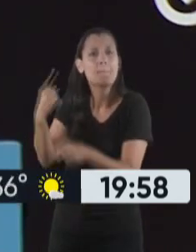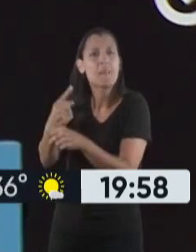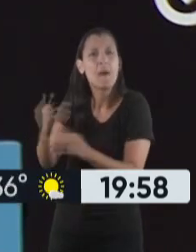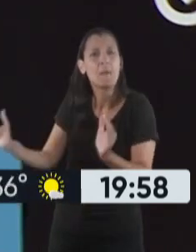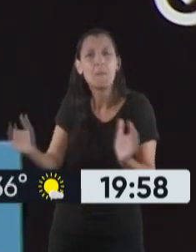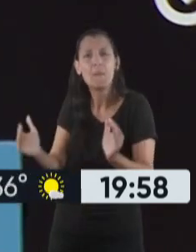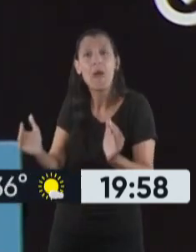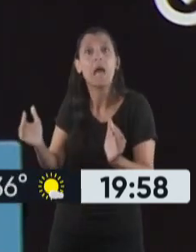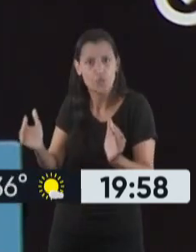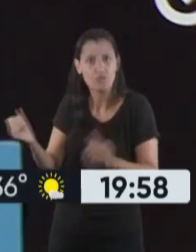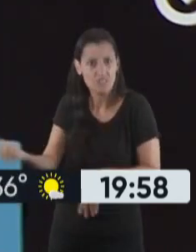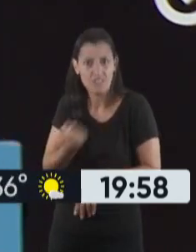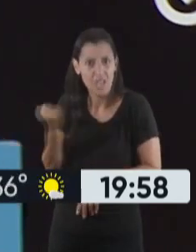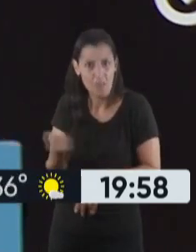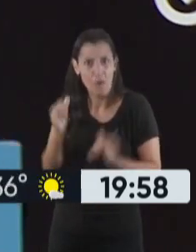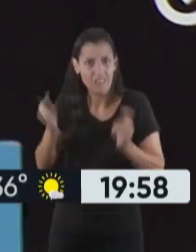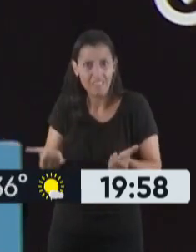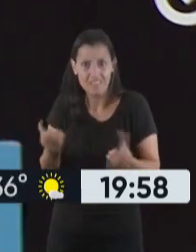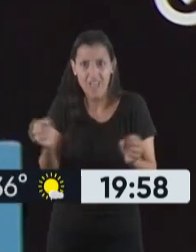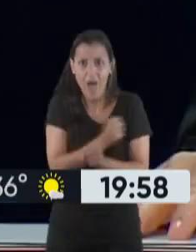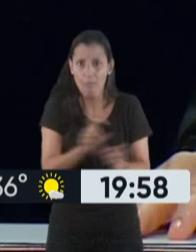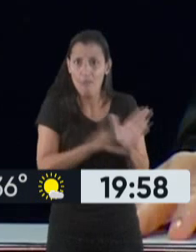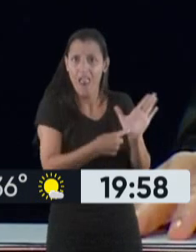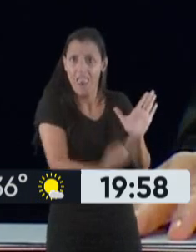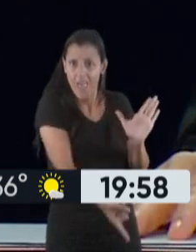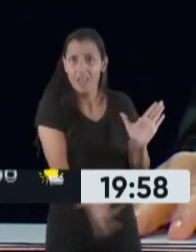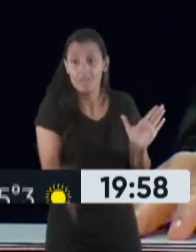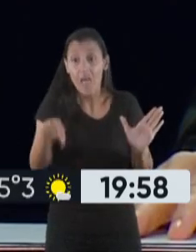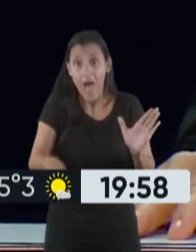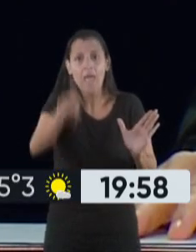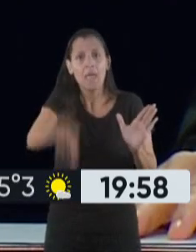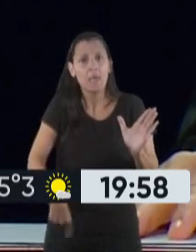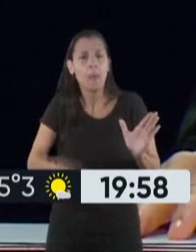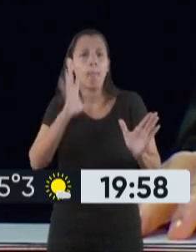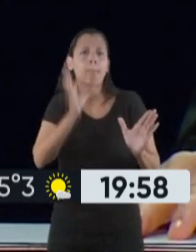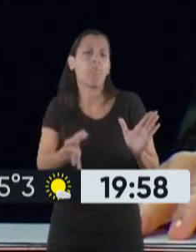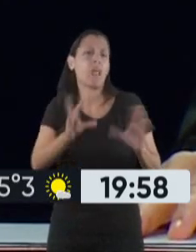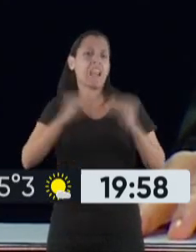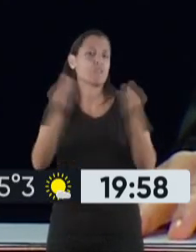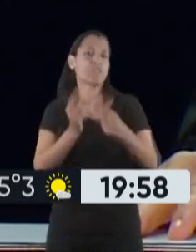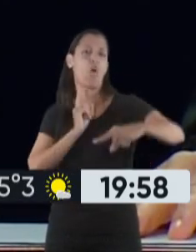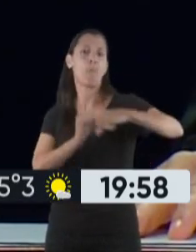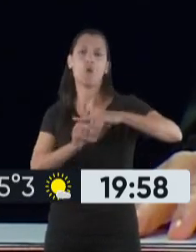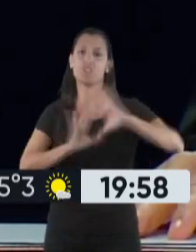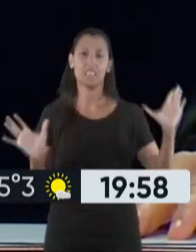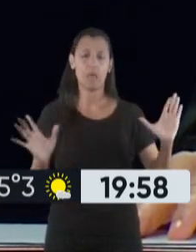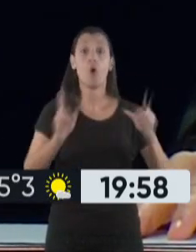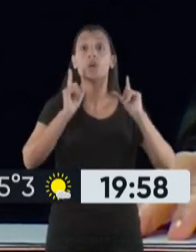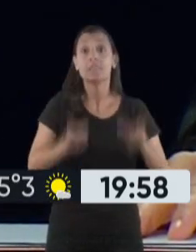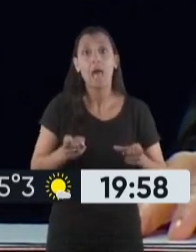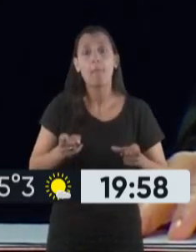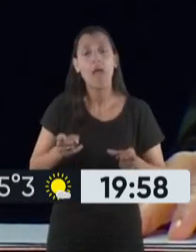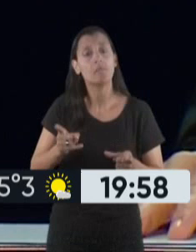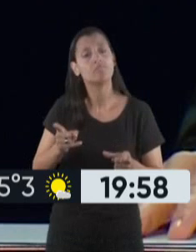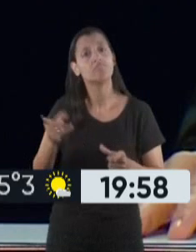Entonces tenía mucho sentido mandar aquella ley. Y aquí están los resultados. Y también nos